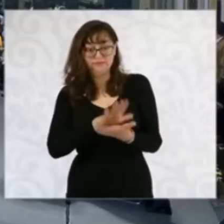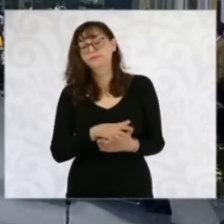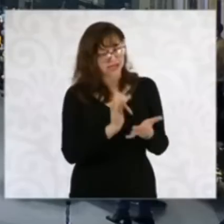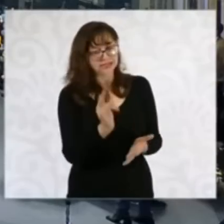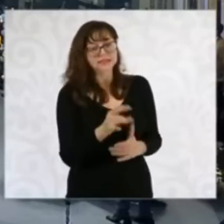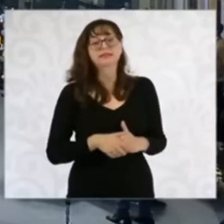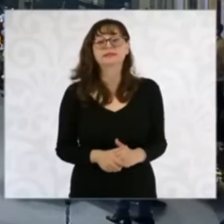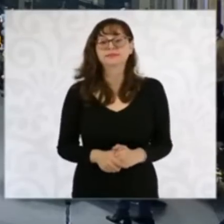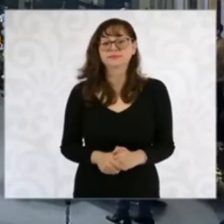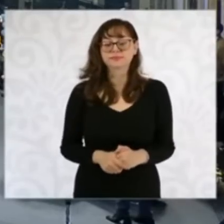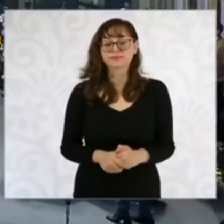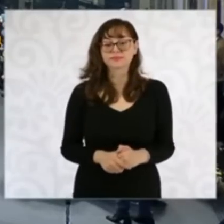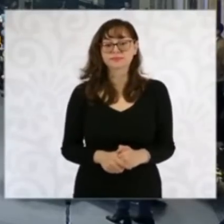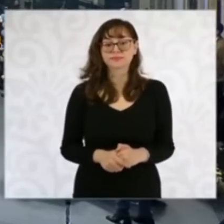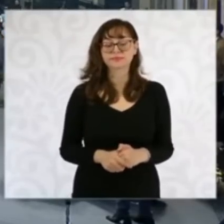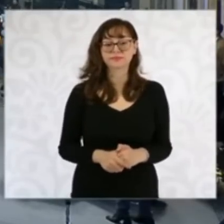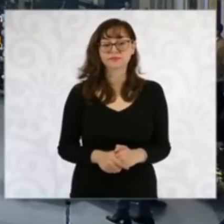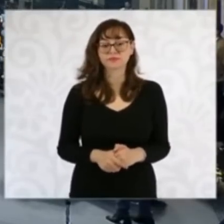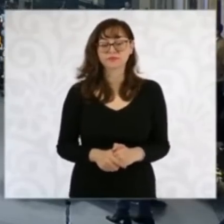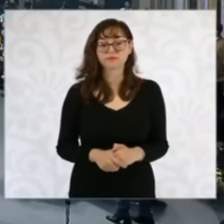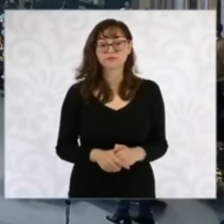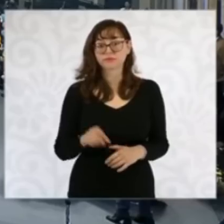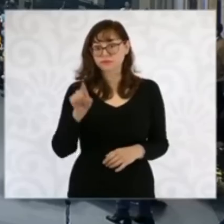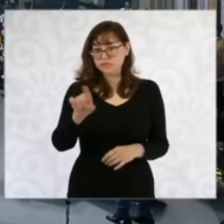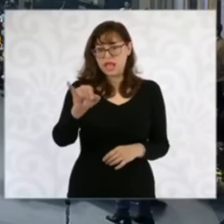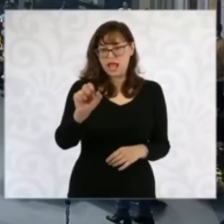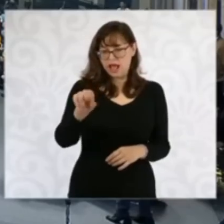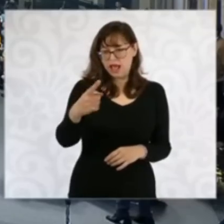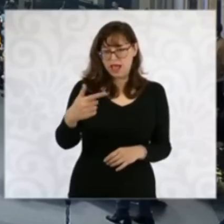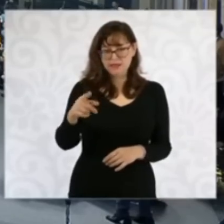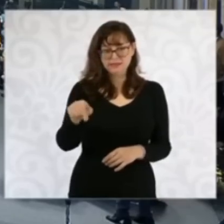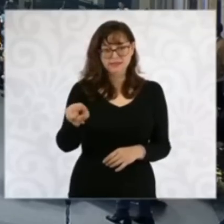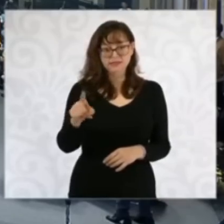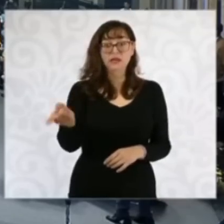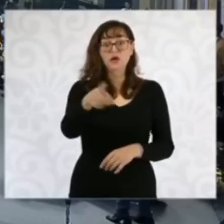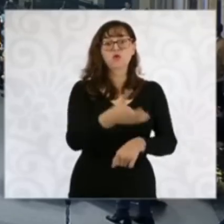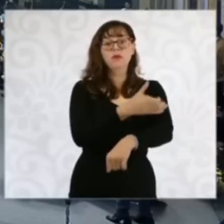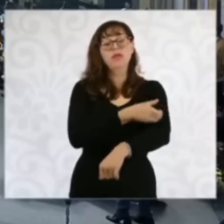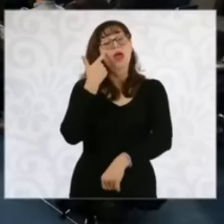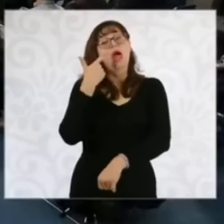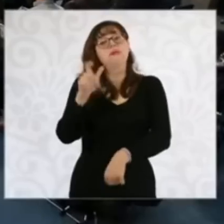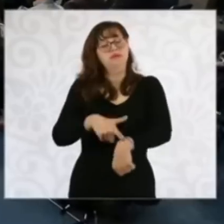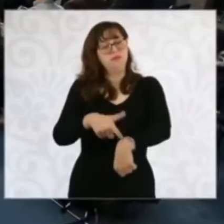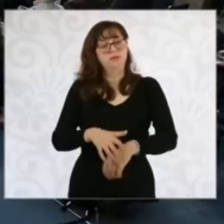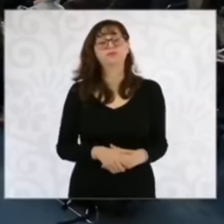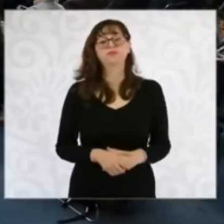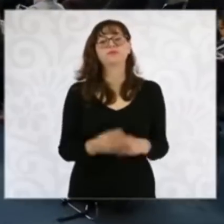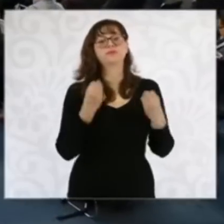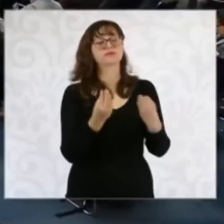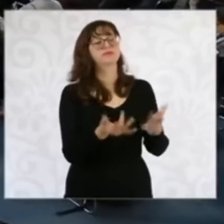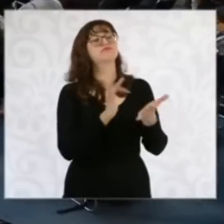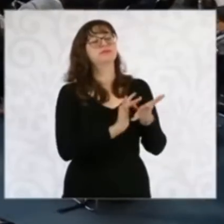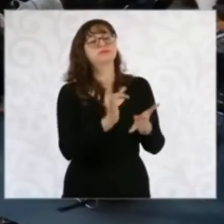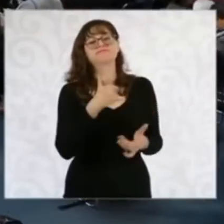Adelante, aquí. A ver, Hans, y luego la compañera. Nos vamos así a ver si nos da tiempo. Muchas gracias, Presidenta. Hans Salazar, de